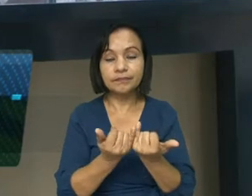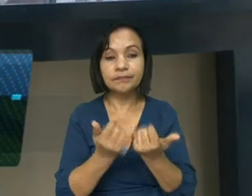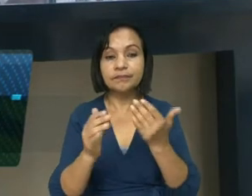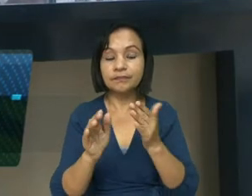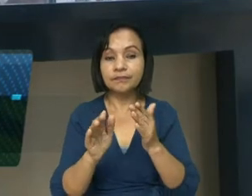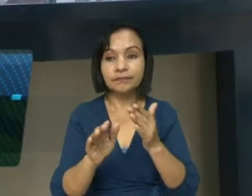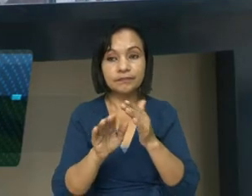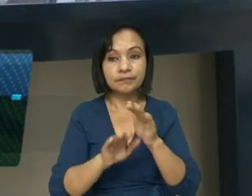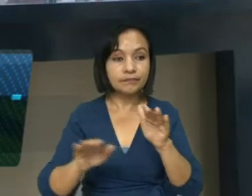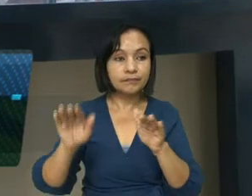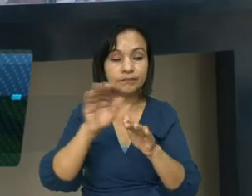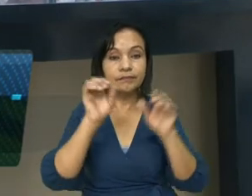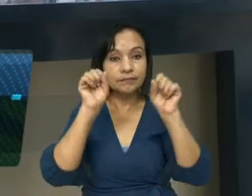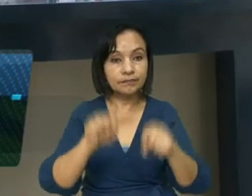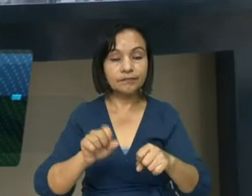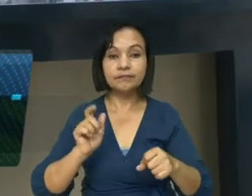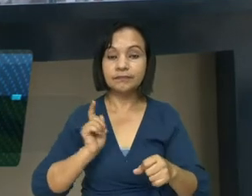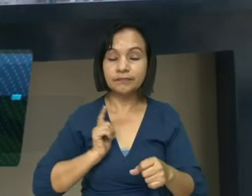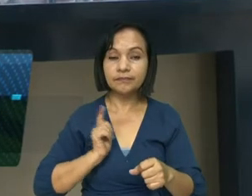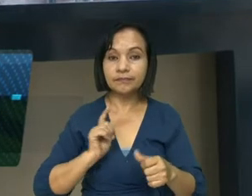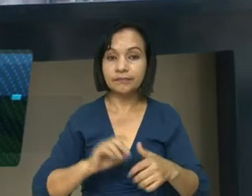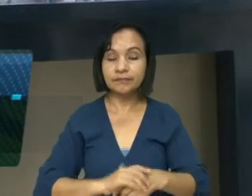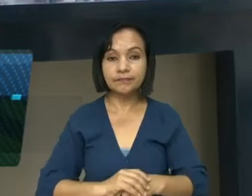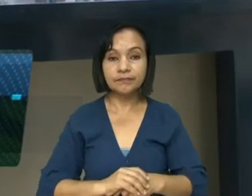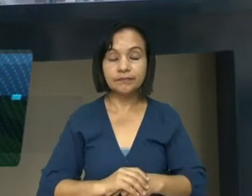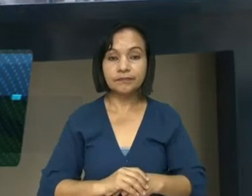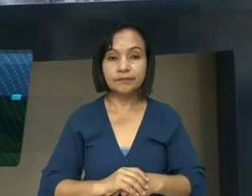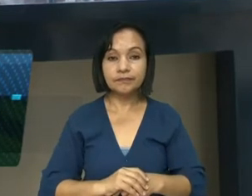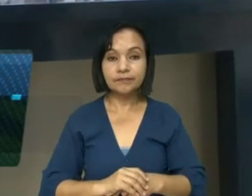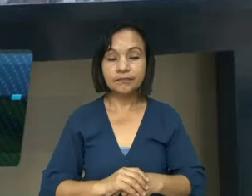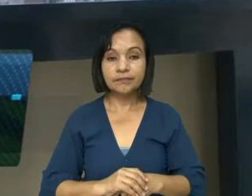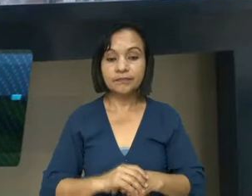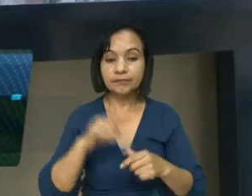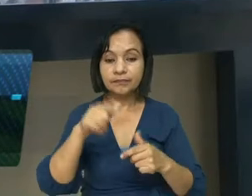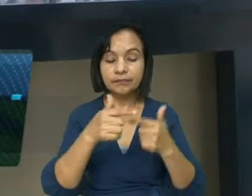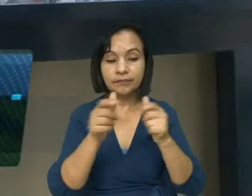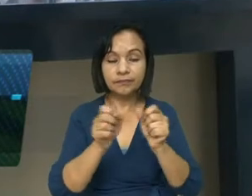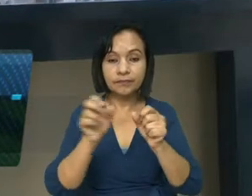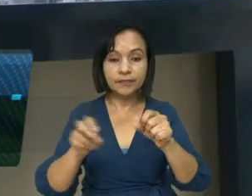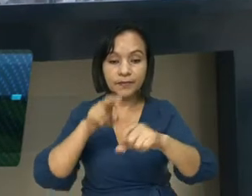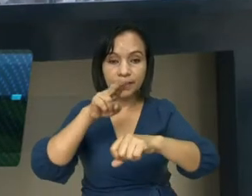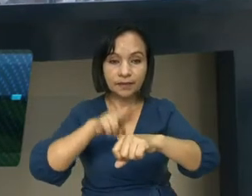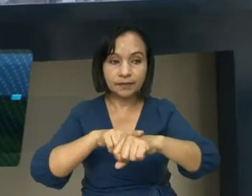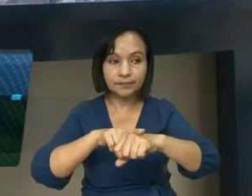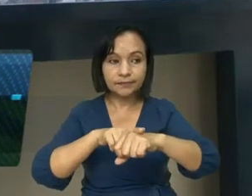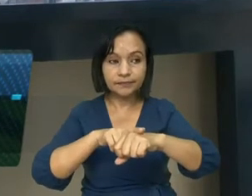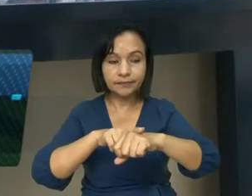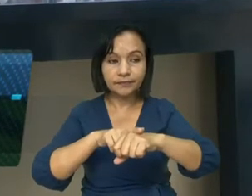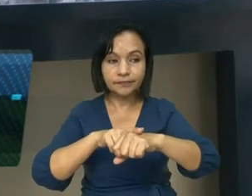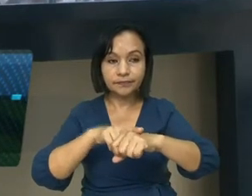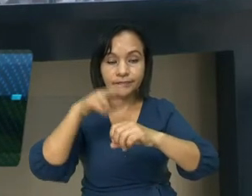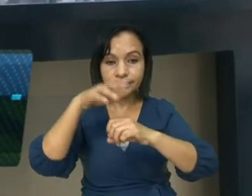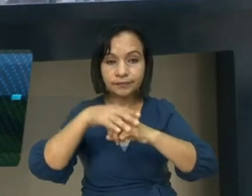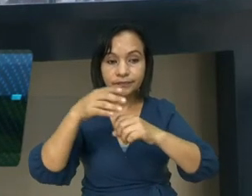además hay en esta Comisión Nacional del